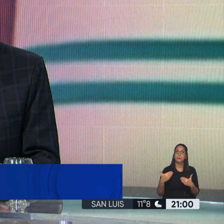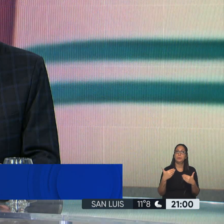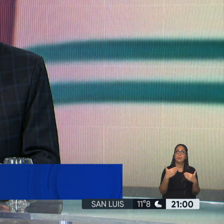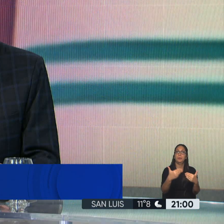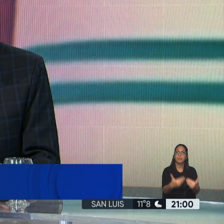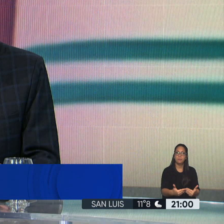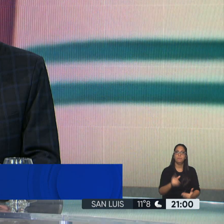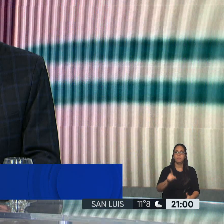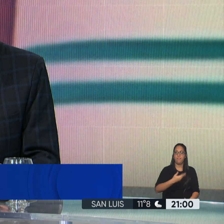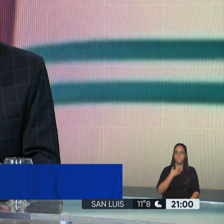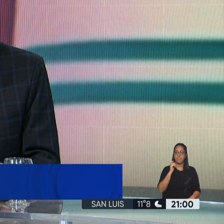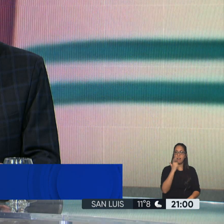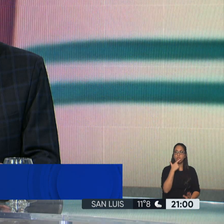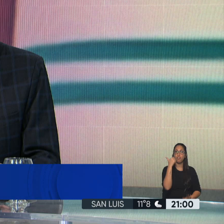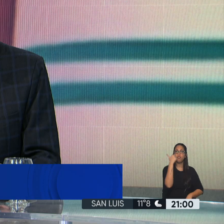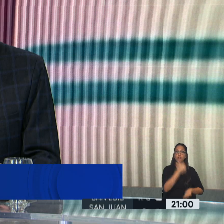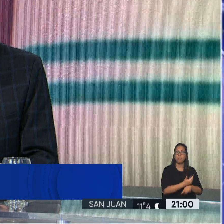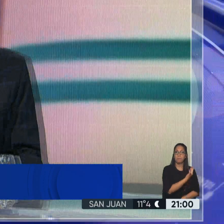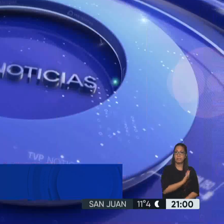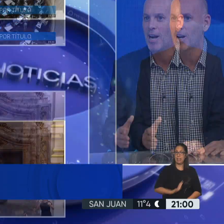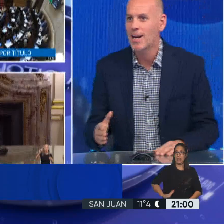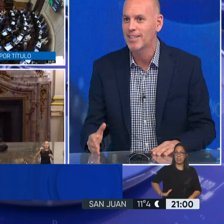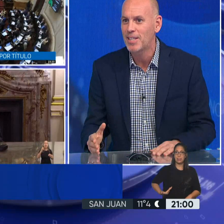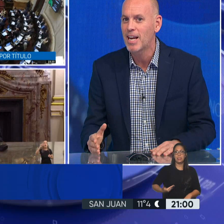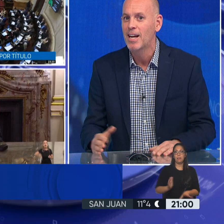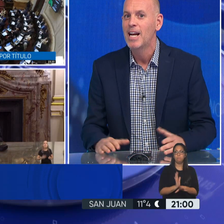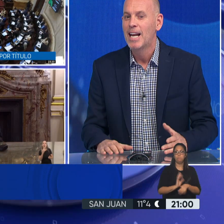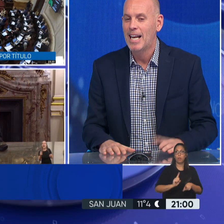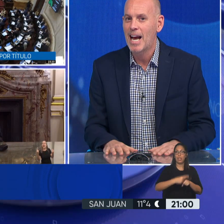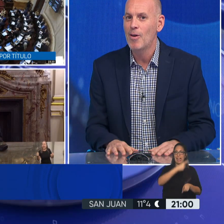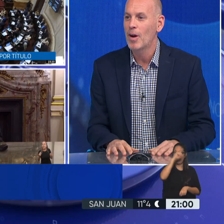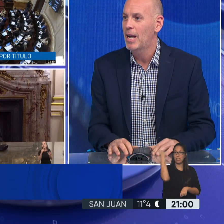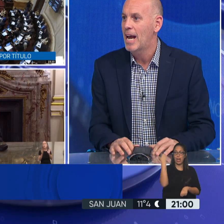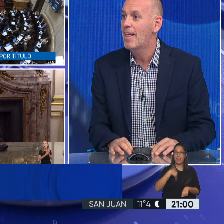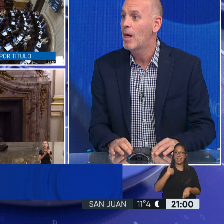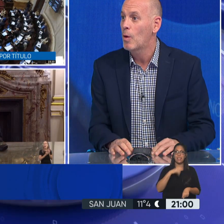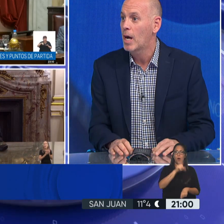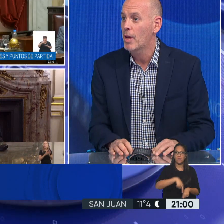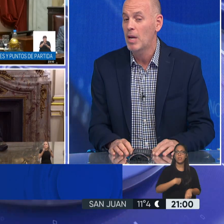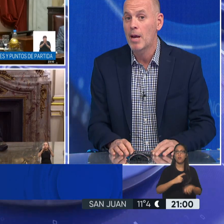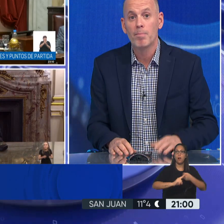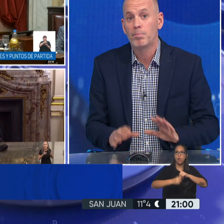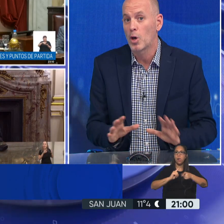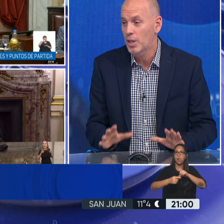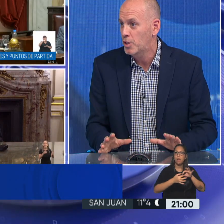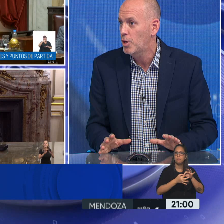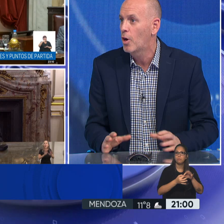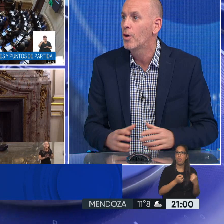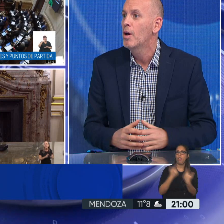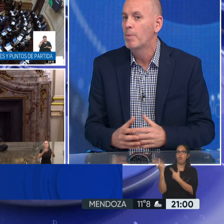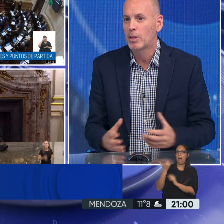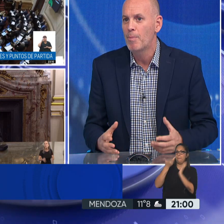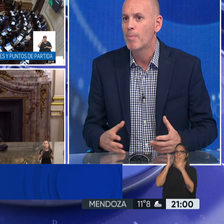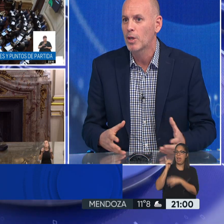inclusión de Guillermo Francos como presidente de la política nacional argentina le ha dado a Javier Milei, por